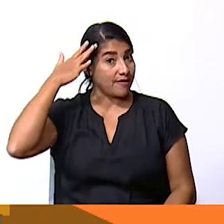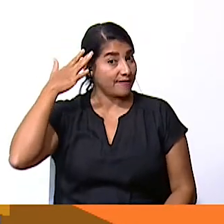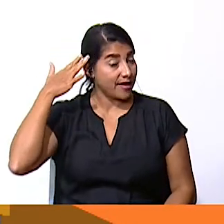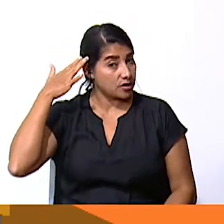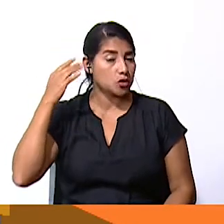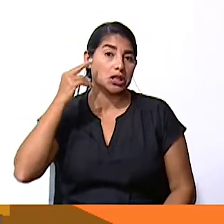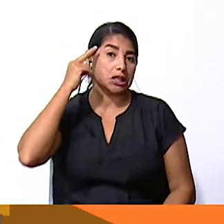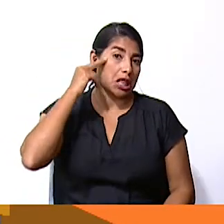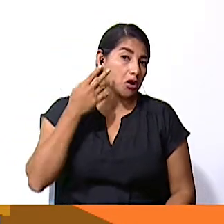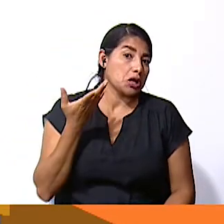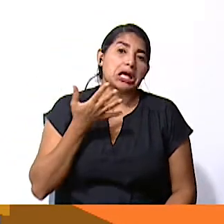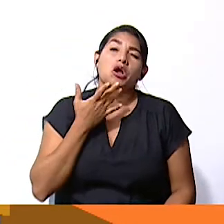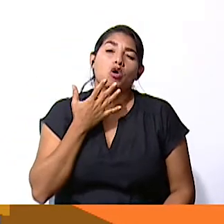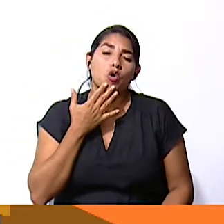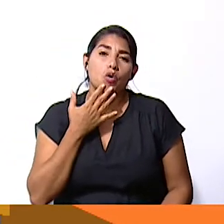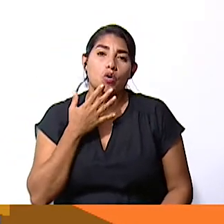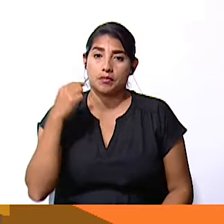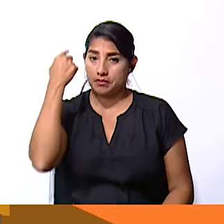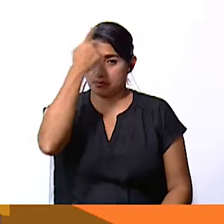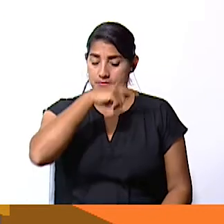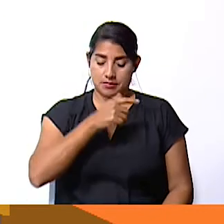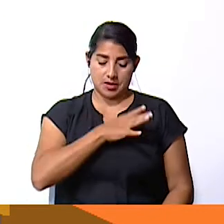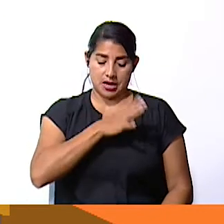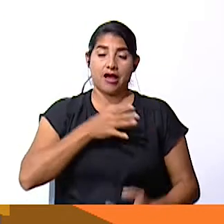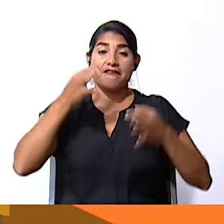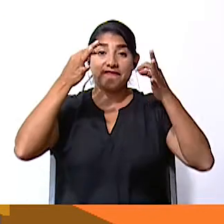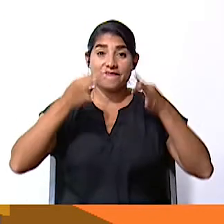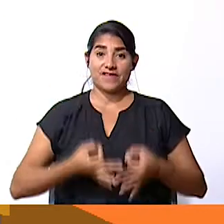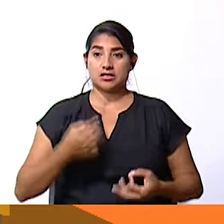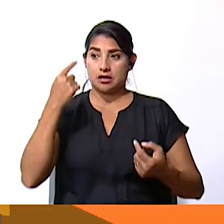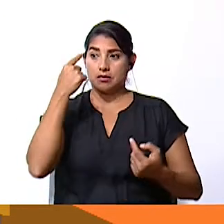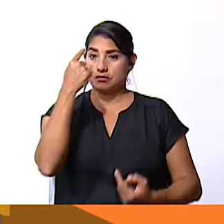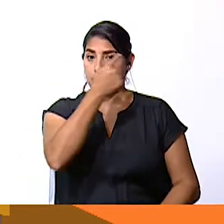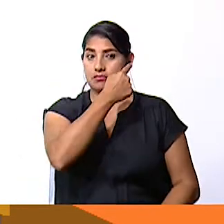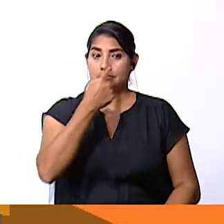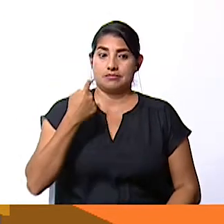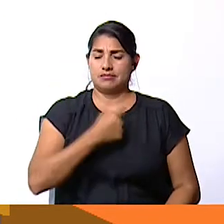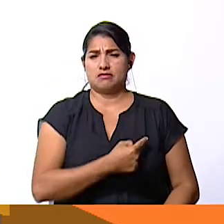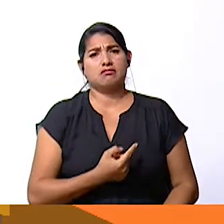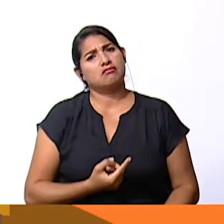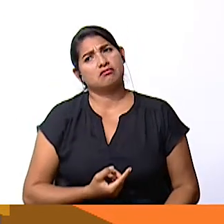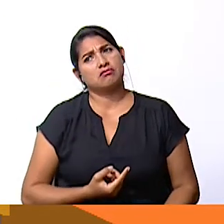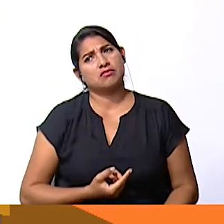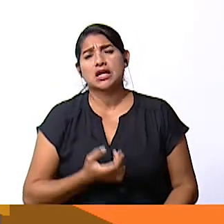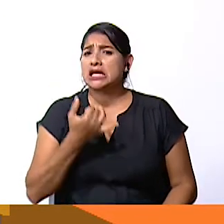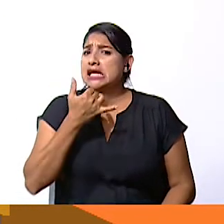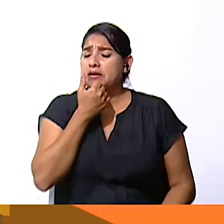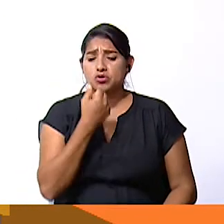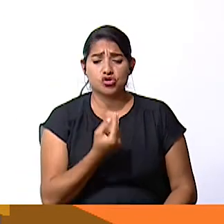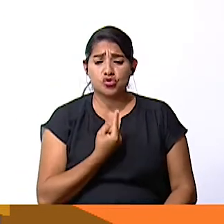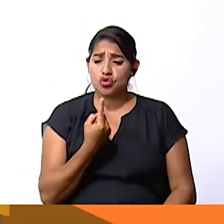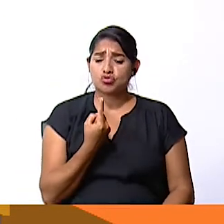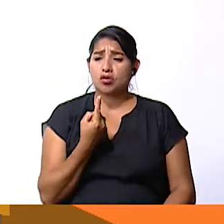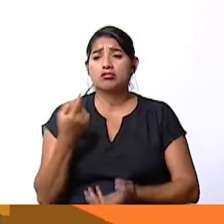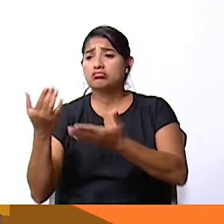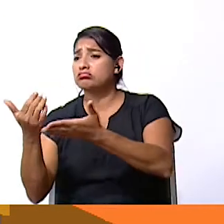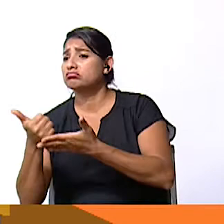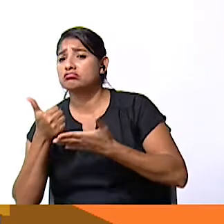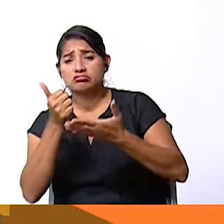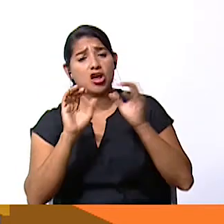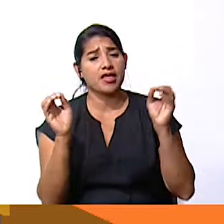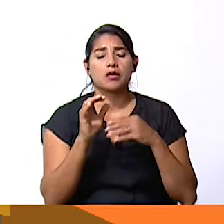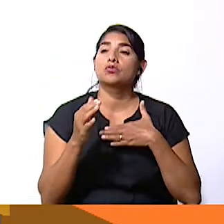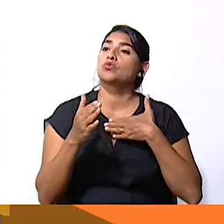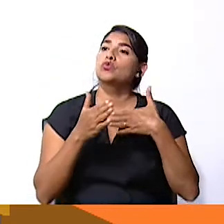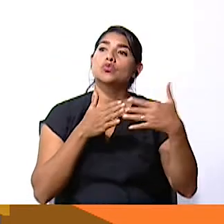pelo negro. Características físicas. Bueno, ¿y qué pasa si no tengo un familiar ahí sentado a la par mía? No